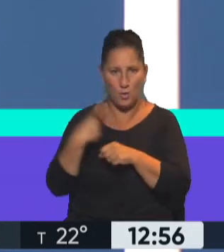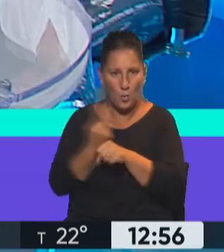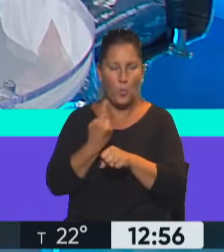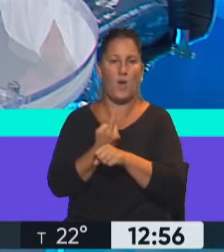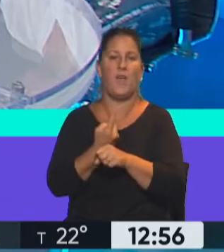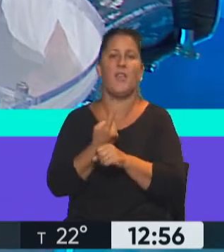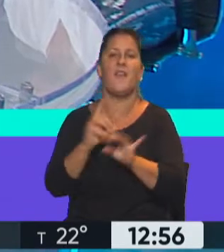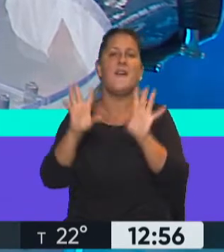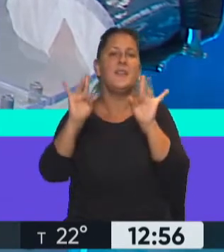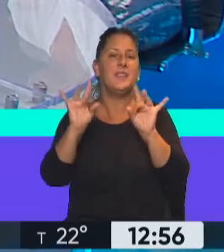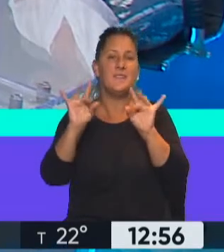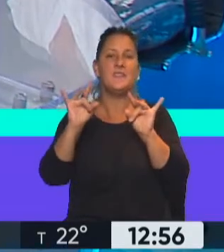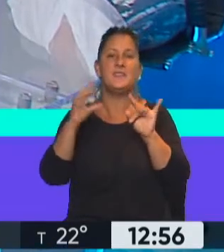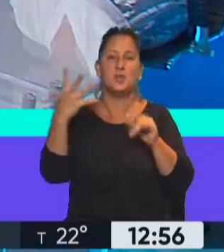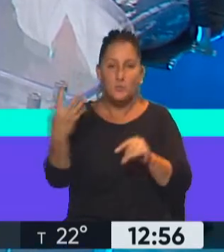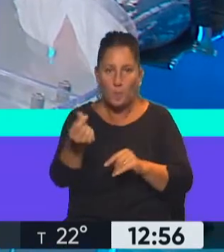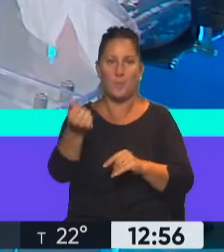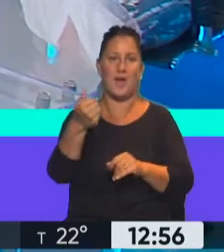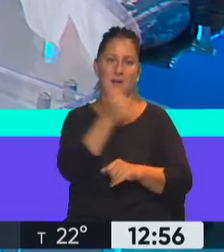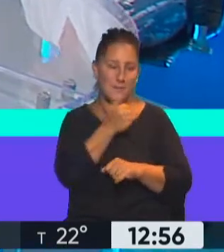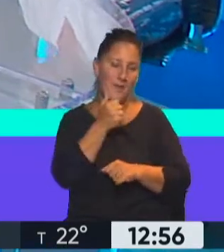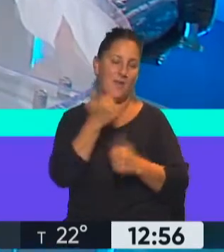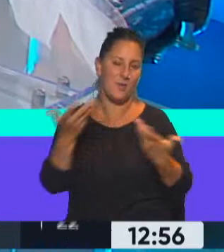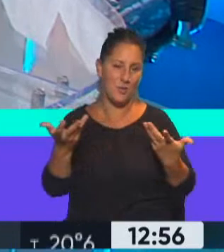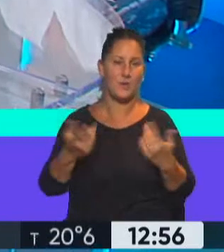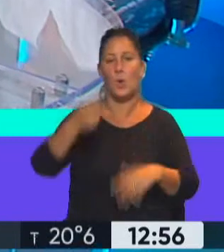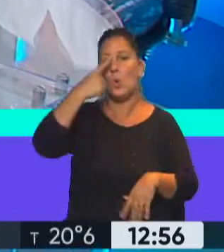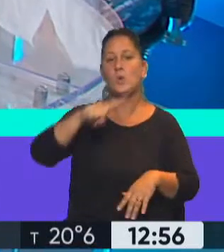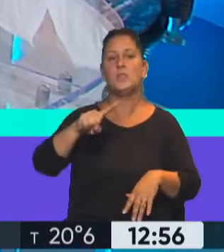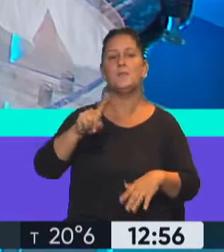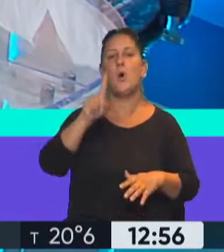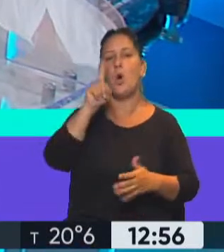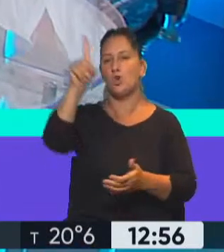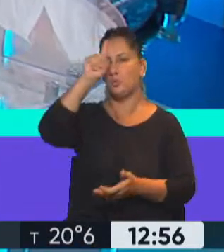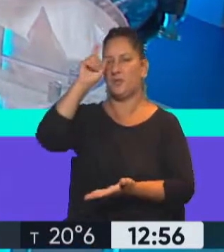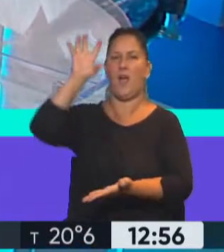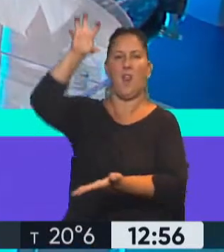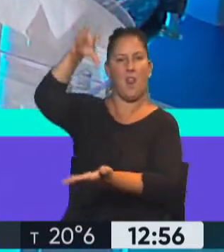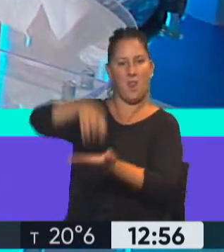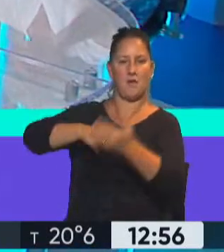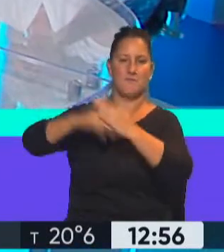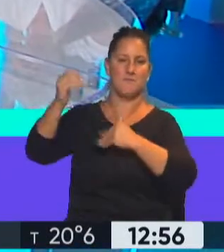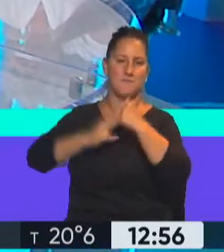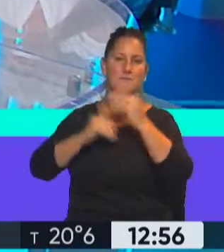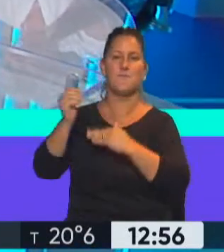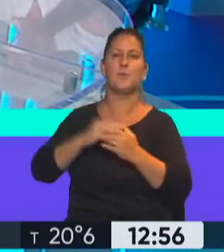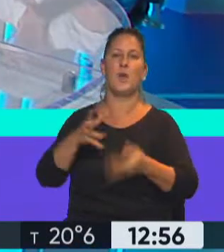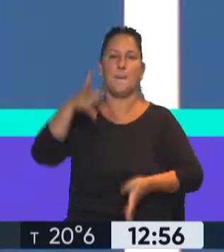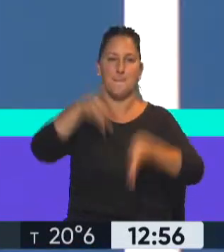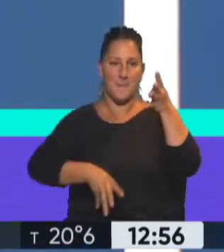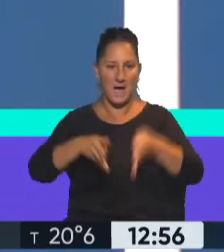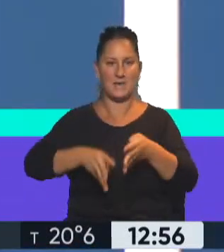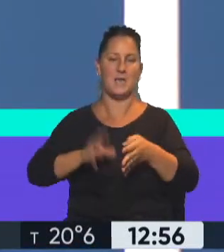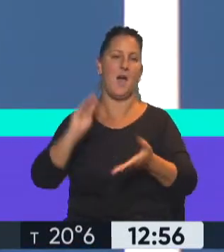dificultades para acceder a los medicamentos bueno y el último dato invertir en infraestructura sanitaria bueno en las demoras